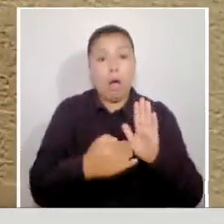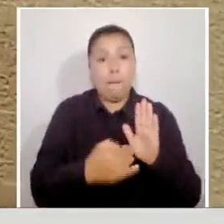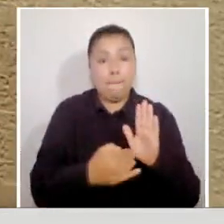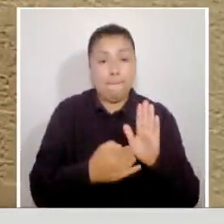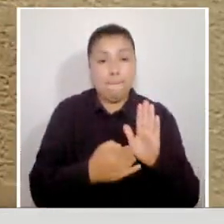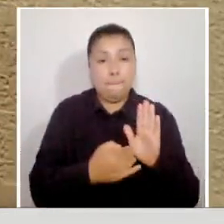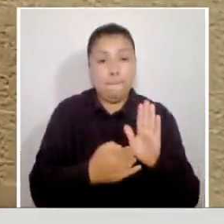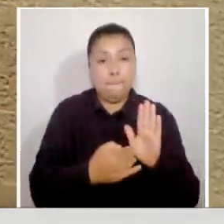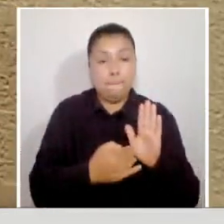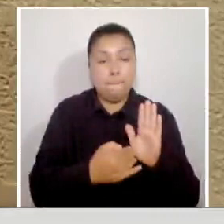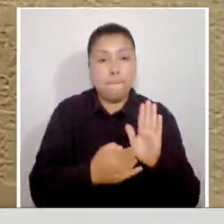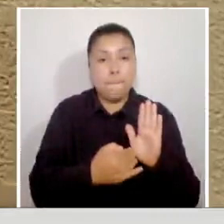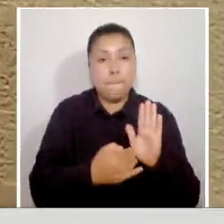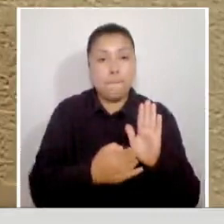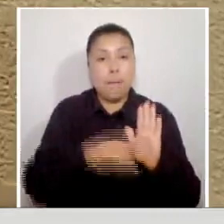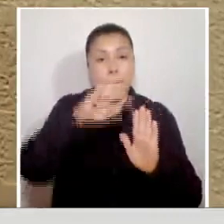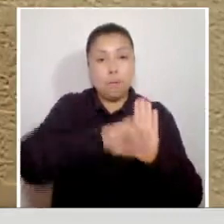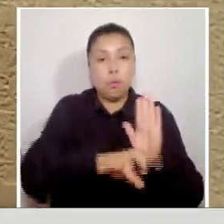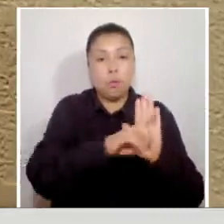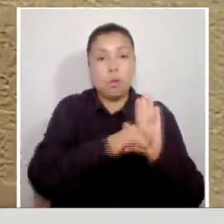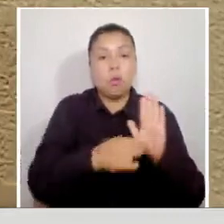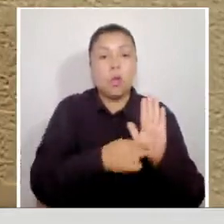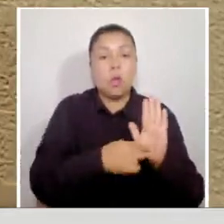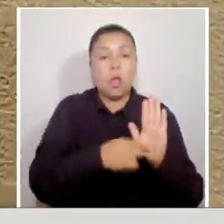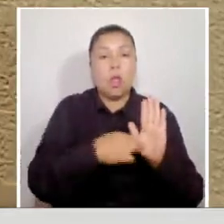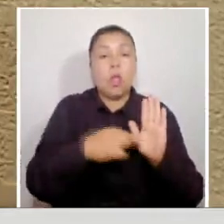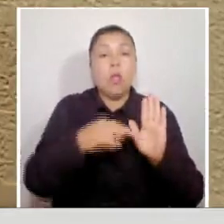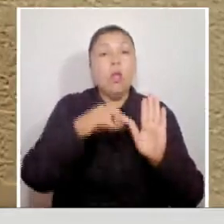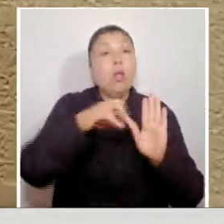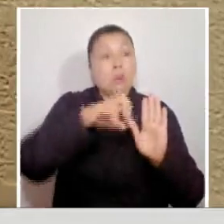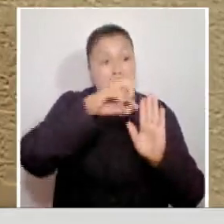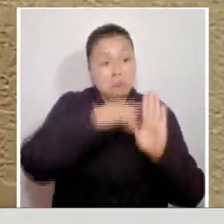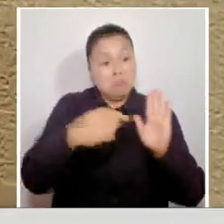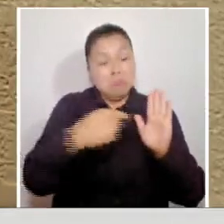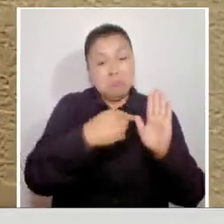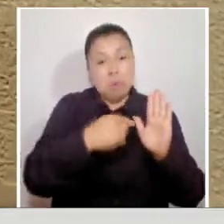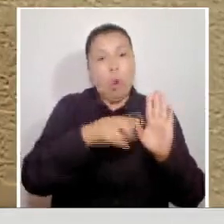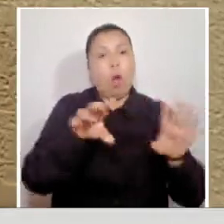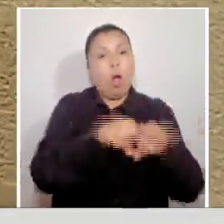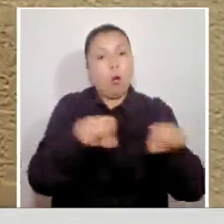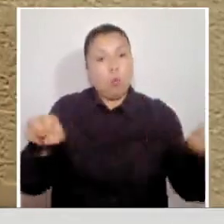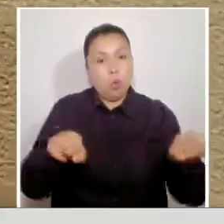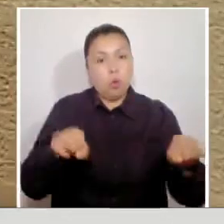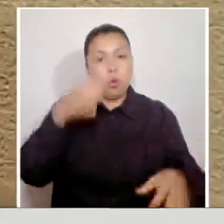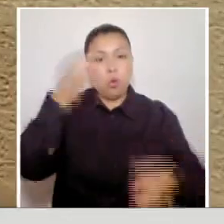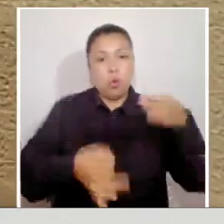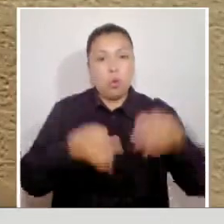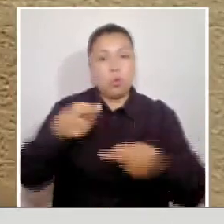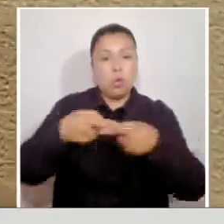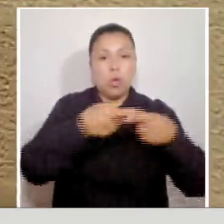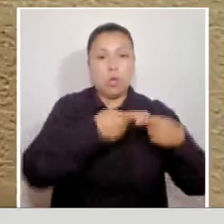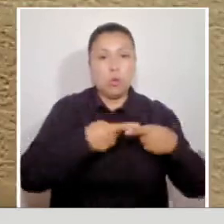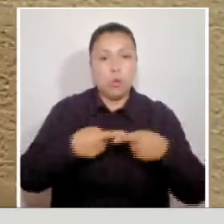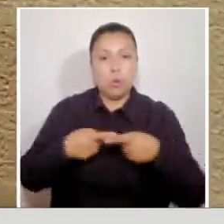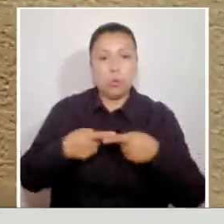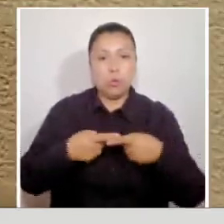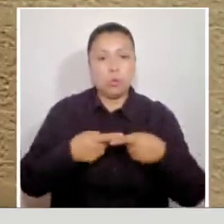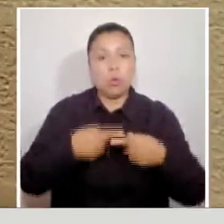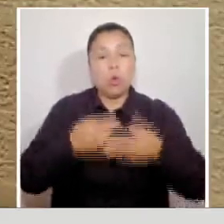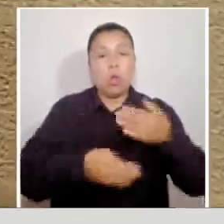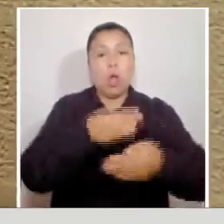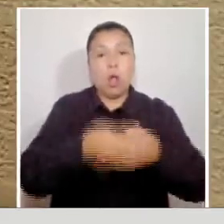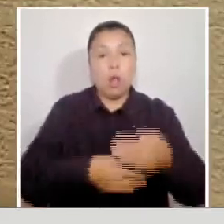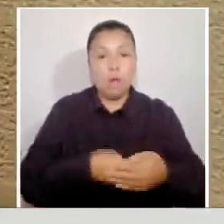esta iniciativa eh este proyecto refleja nuestro compromiso con la justi social y el progreso a